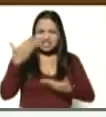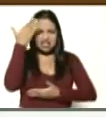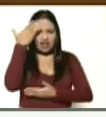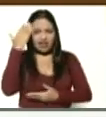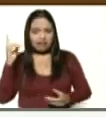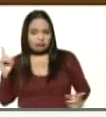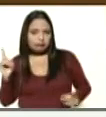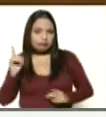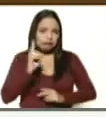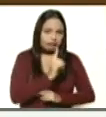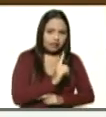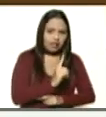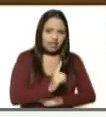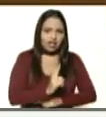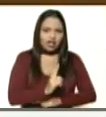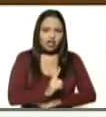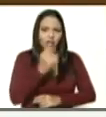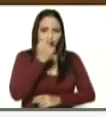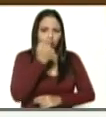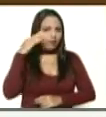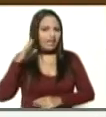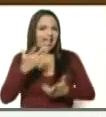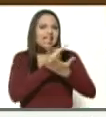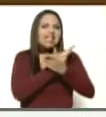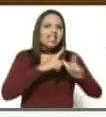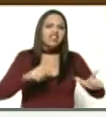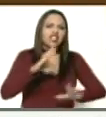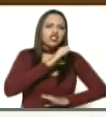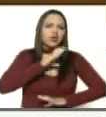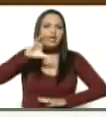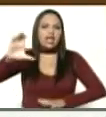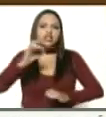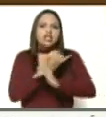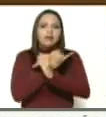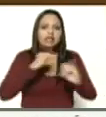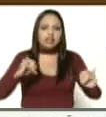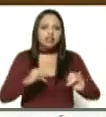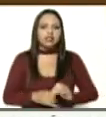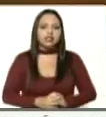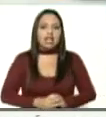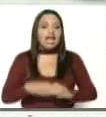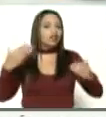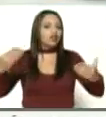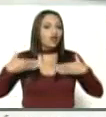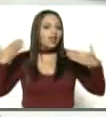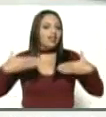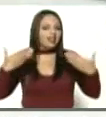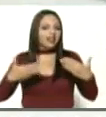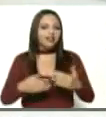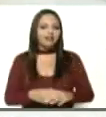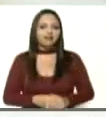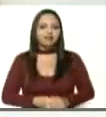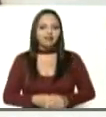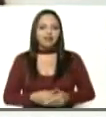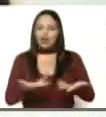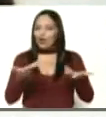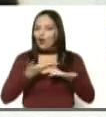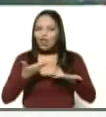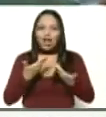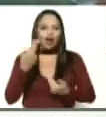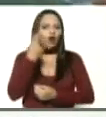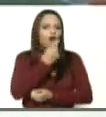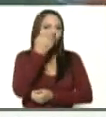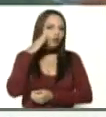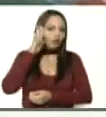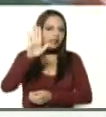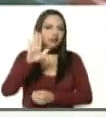como nos comprometimos, libres, soberanos e independientes. Eso nos da alegría, nos da mucho